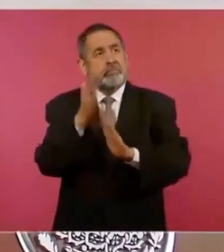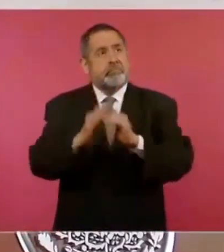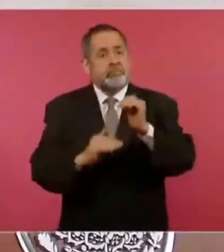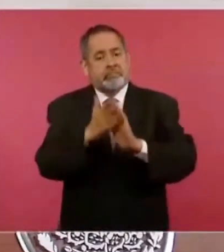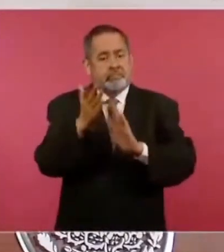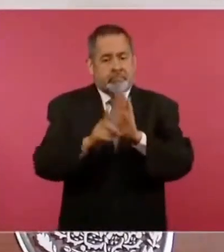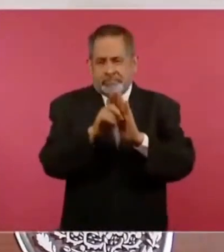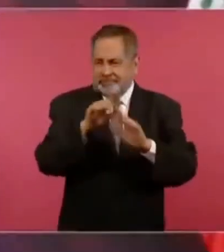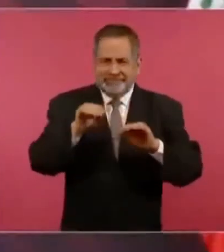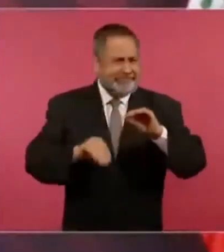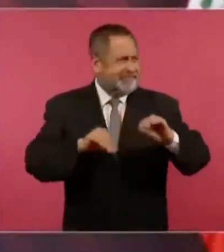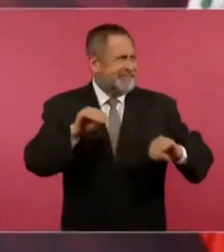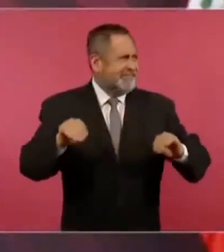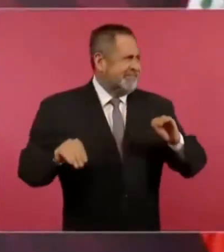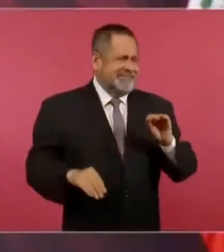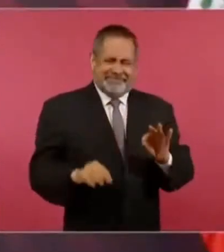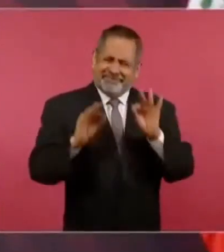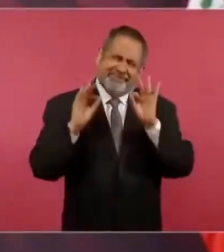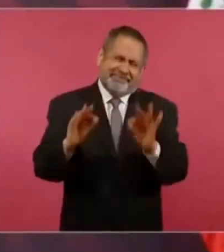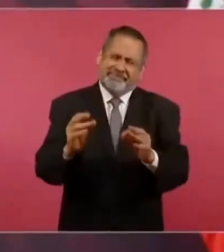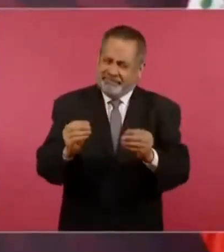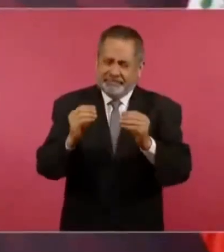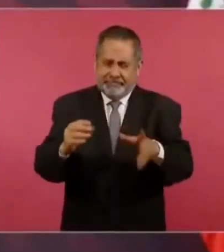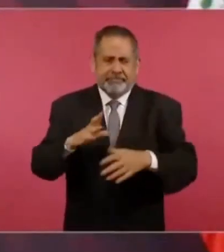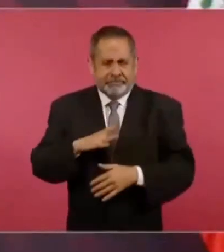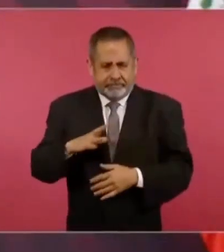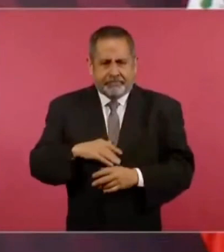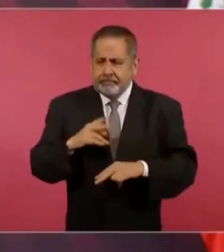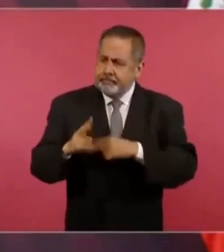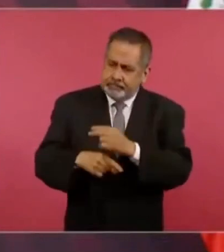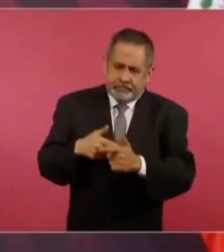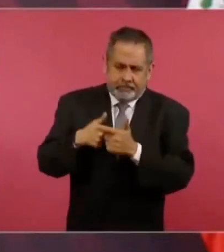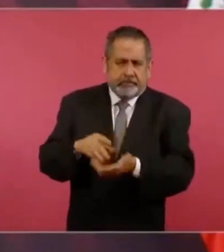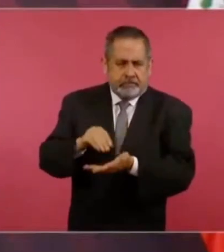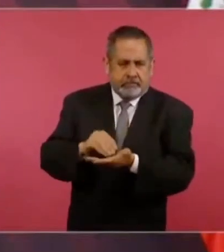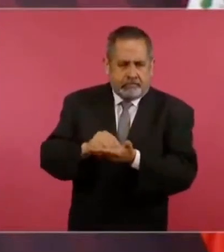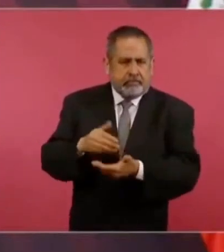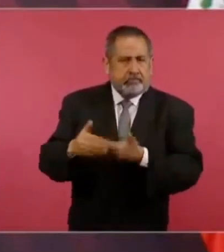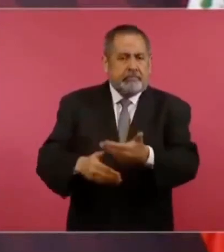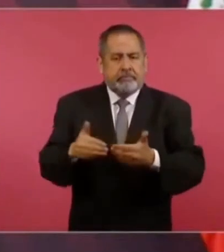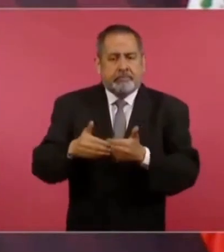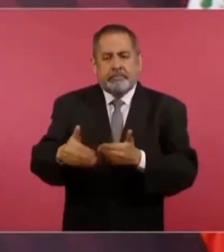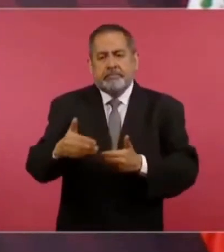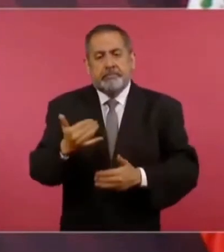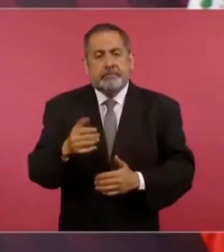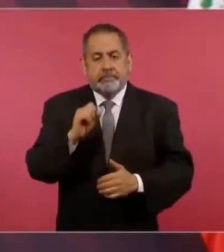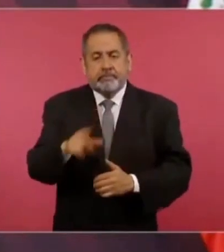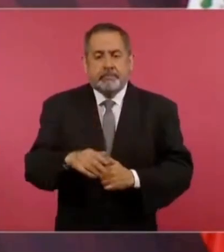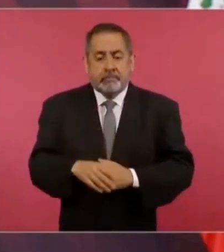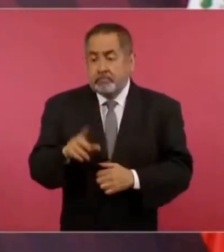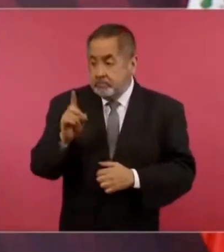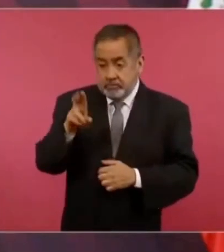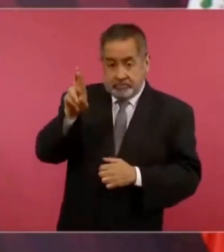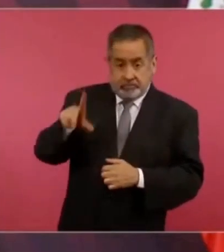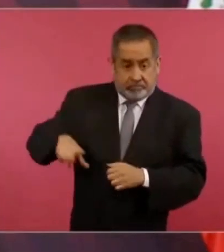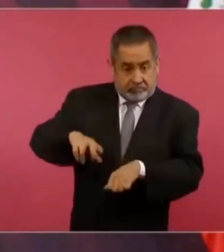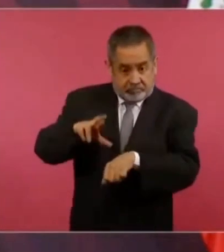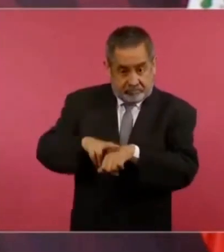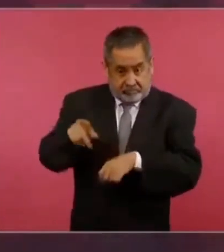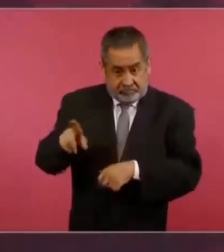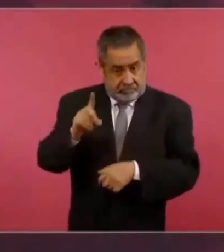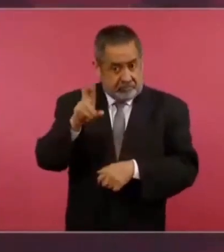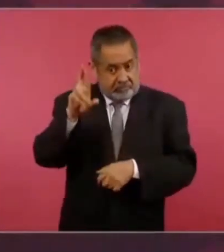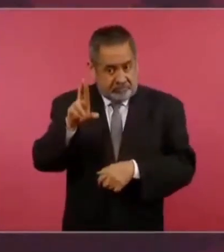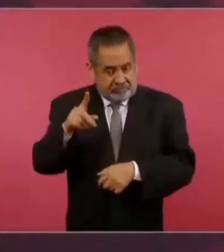Ya se está trabajando bastante, lo vamos a seguir haciendo, y el doctor es